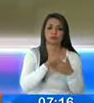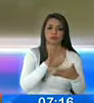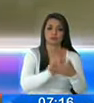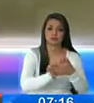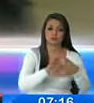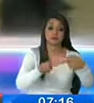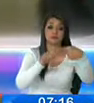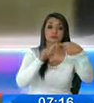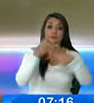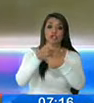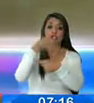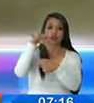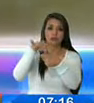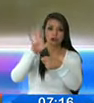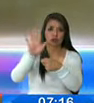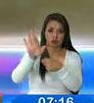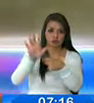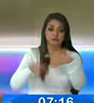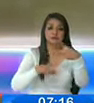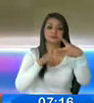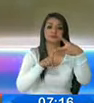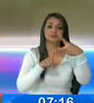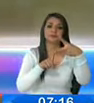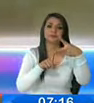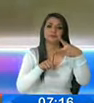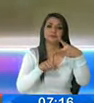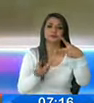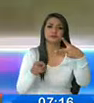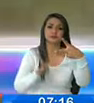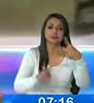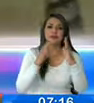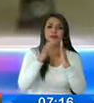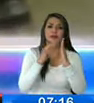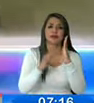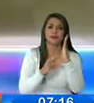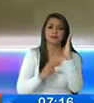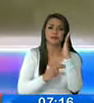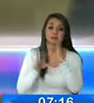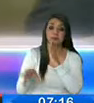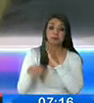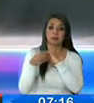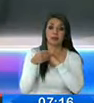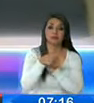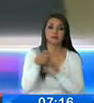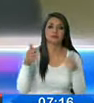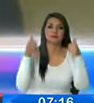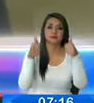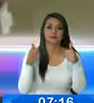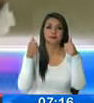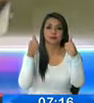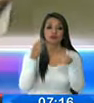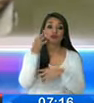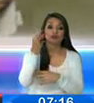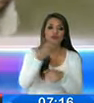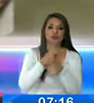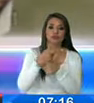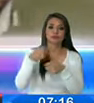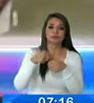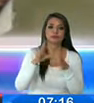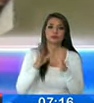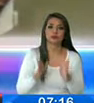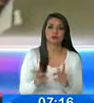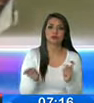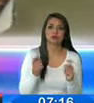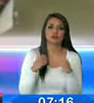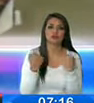Nacional Electoral. El segundo es básicamente requisitos adicionales para poder postularse a ser candidato del futuro Consejo de Participación